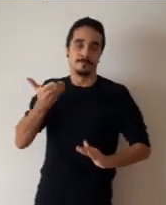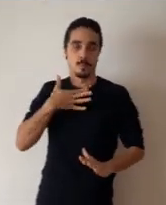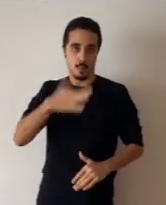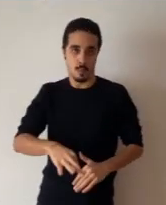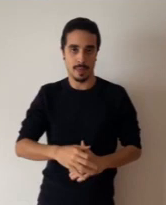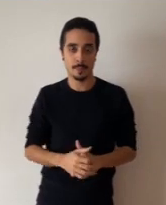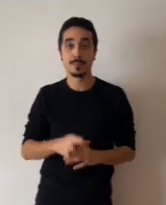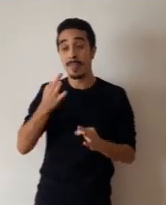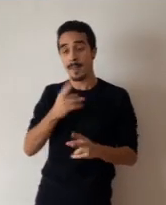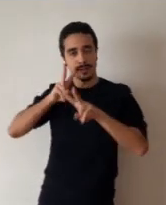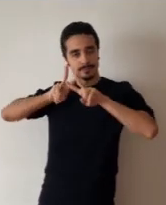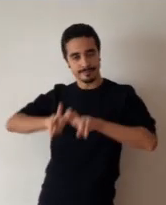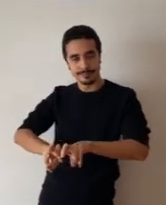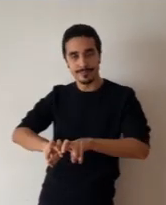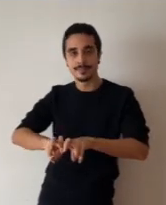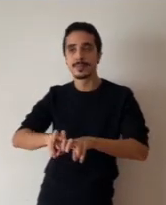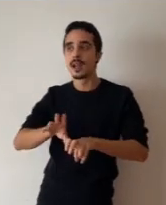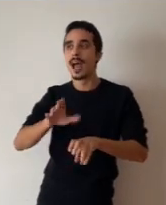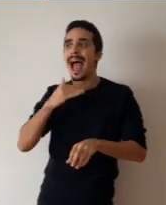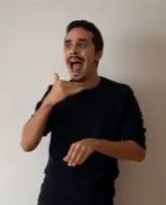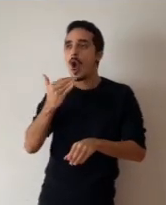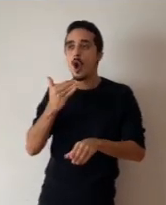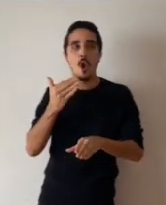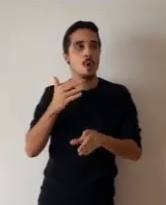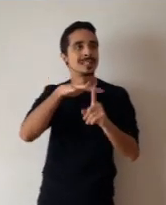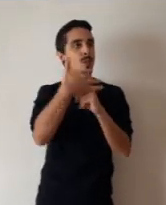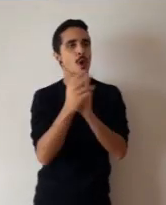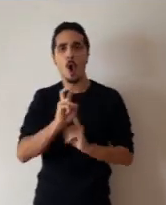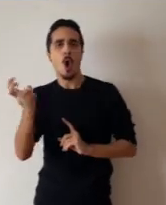ganancia de peso. De todas maneras, lo que hay que hacer es analizar si ha